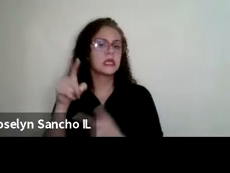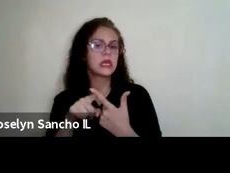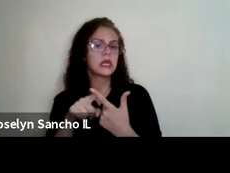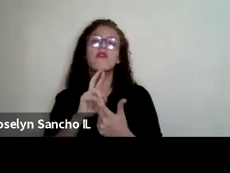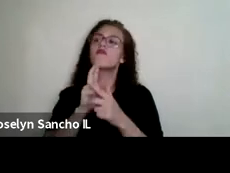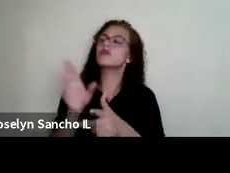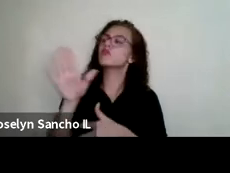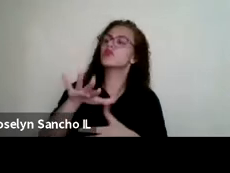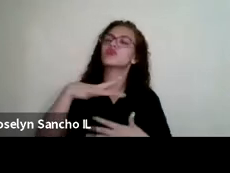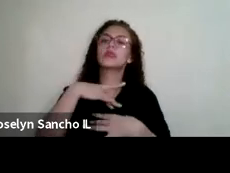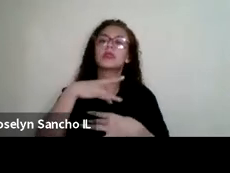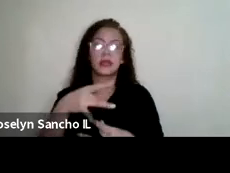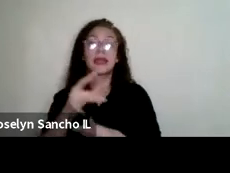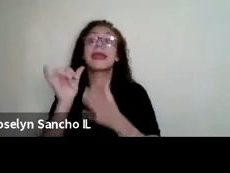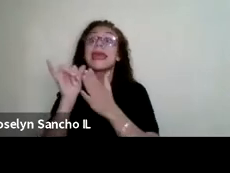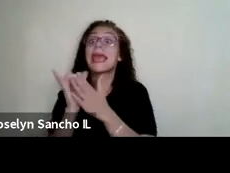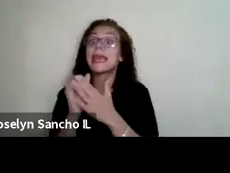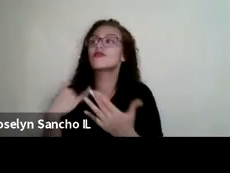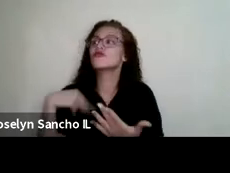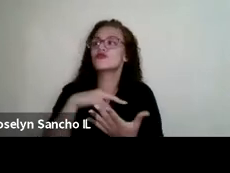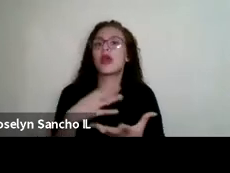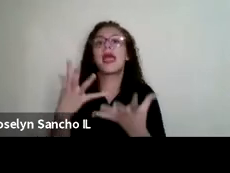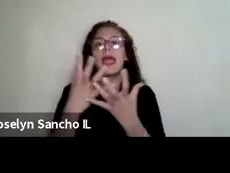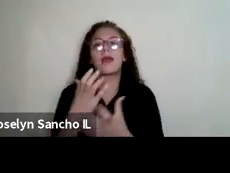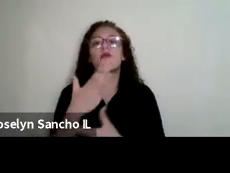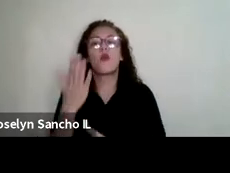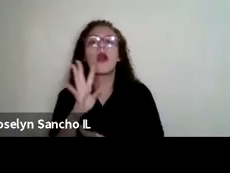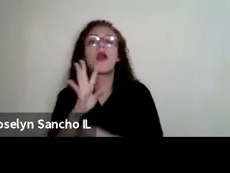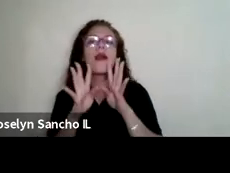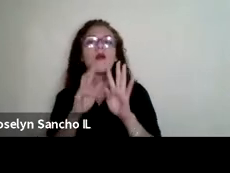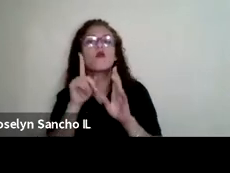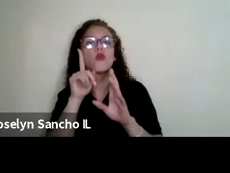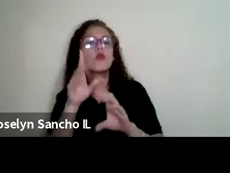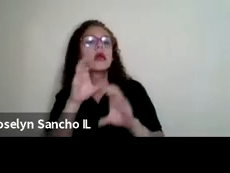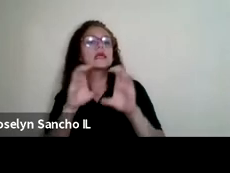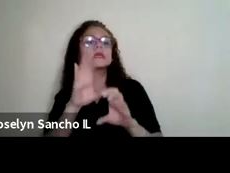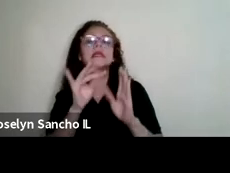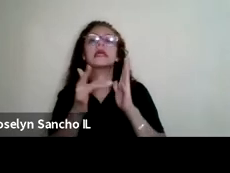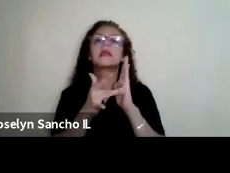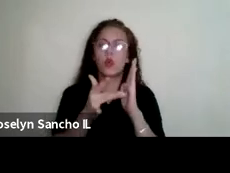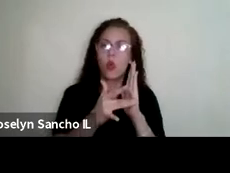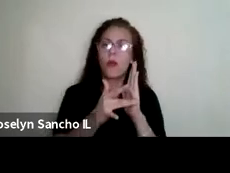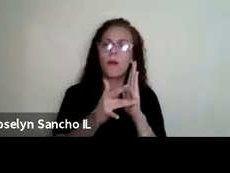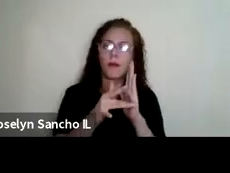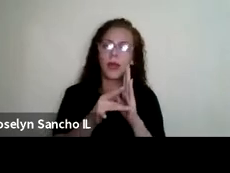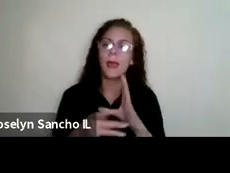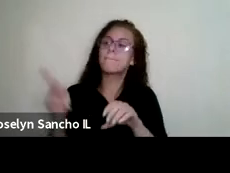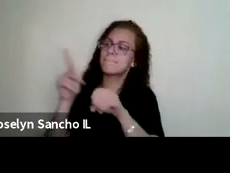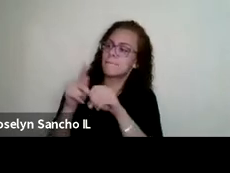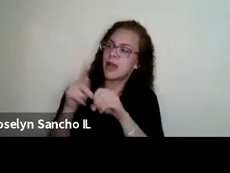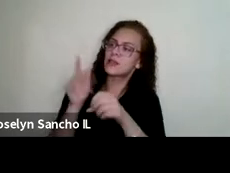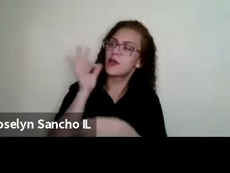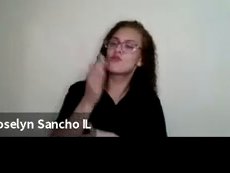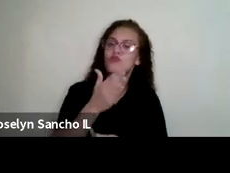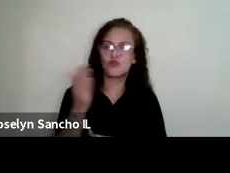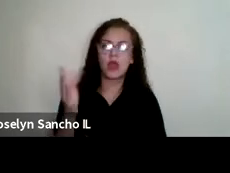sus intereses. Eso es lo que nosotras queremos cuando hablamos de una ciencia y una tecnología, de la participación de las